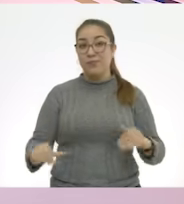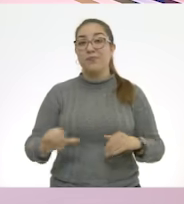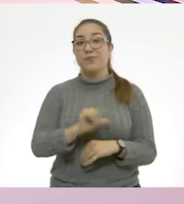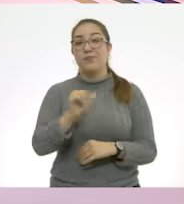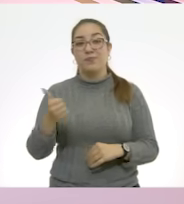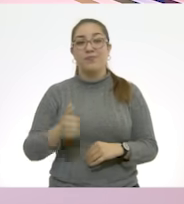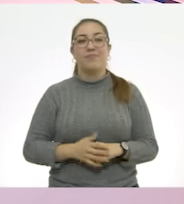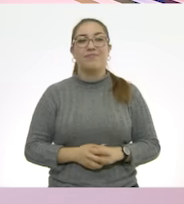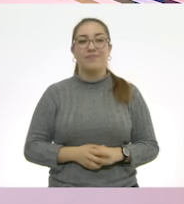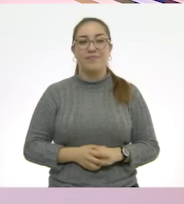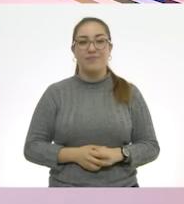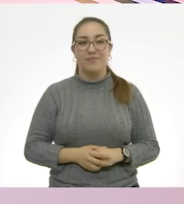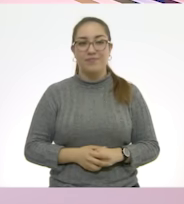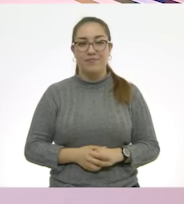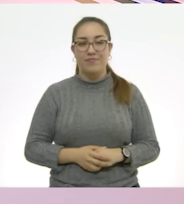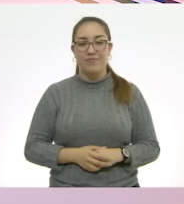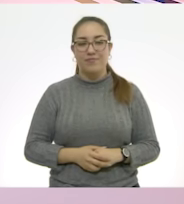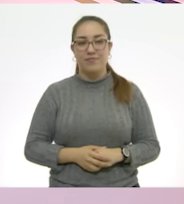Sí. A